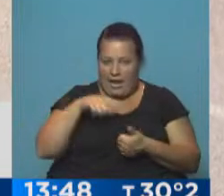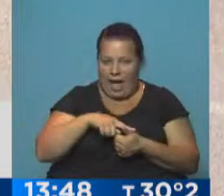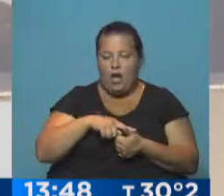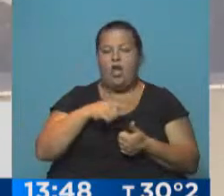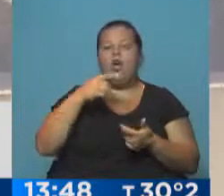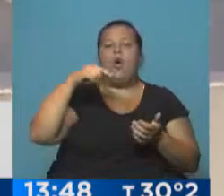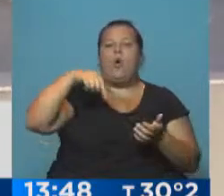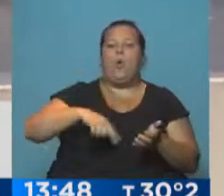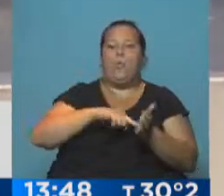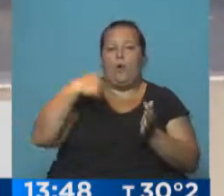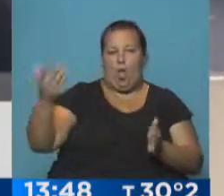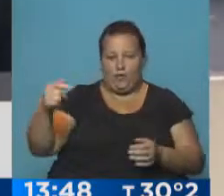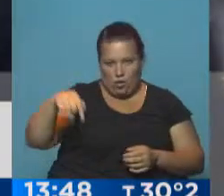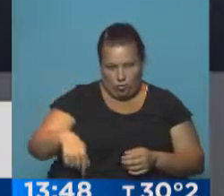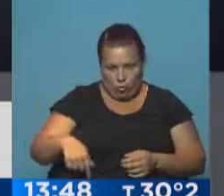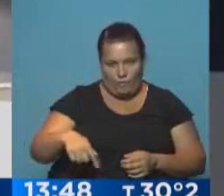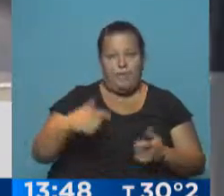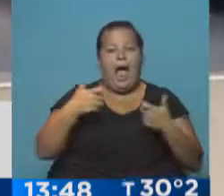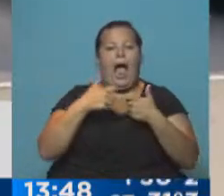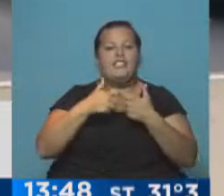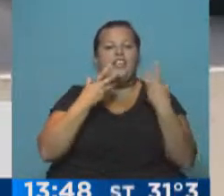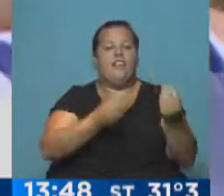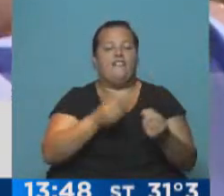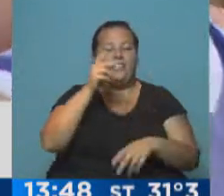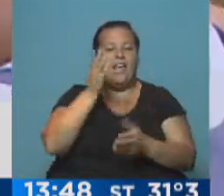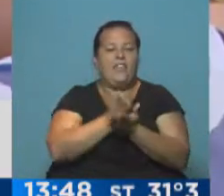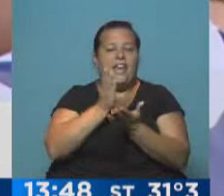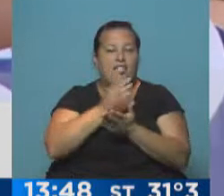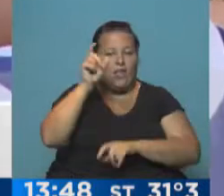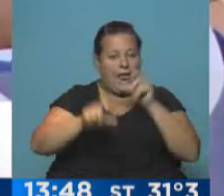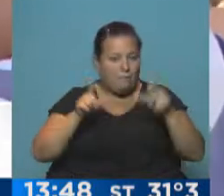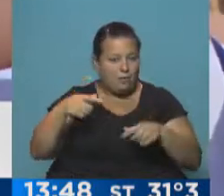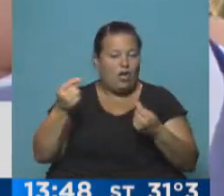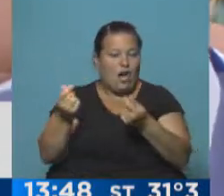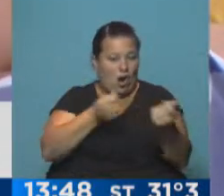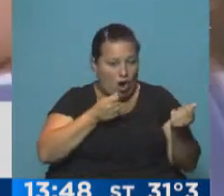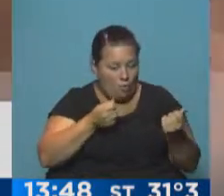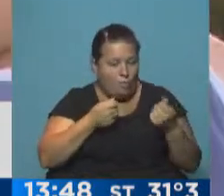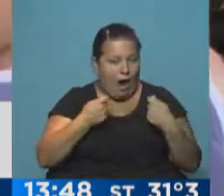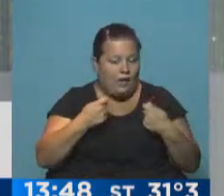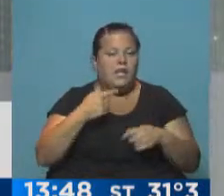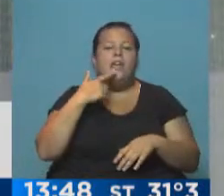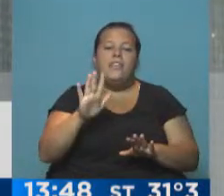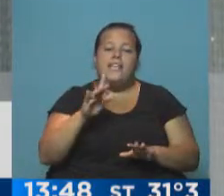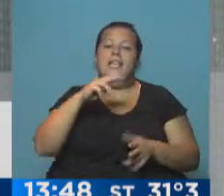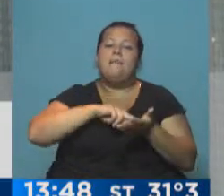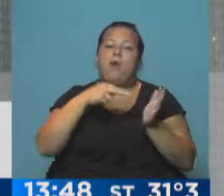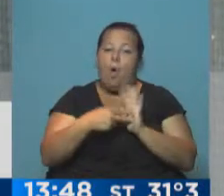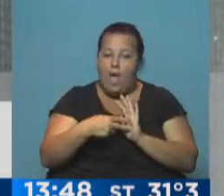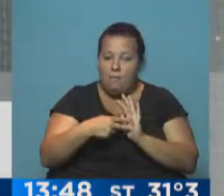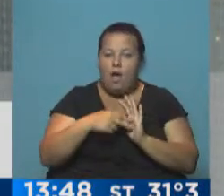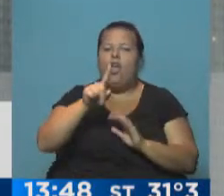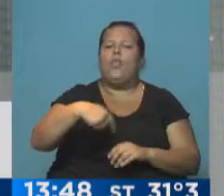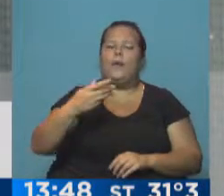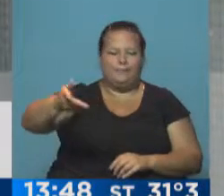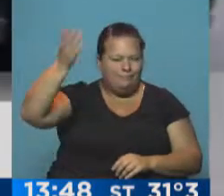el sur del conurbano. Desde la Asociación de Defensa de Derechos de Usuarios y Consumidores, se señala que el problema viene